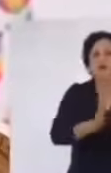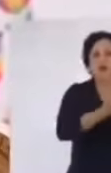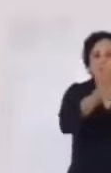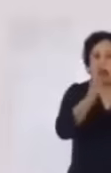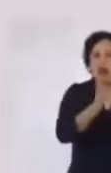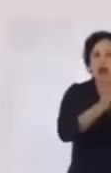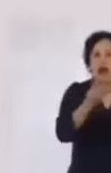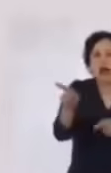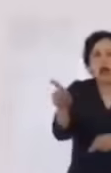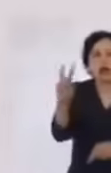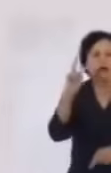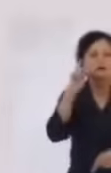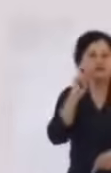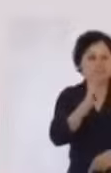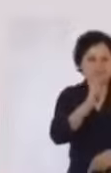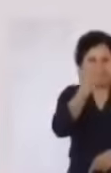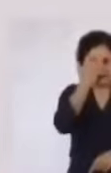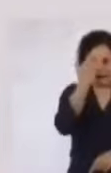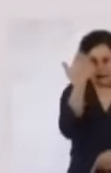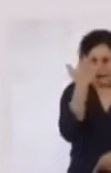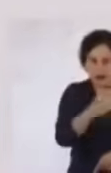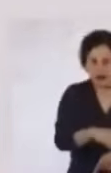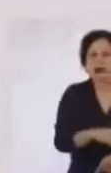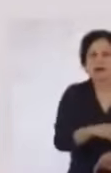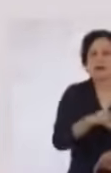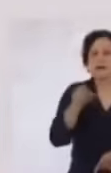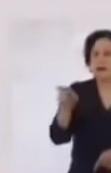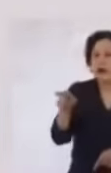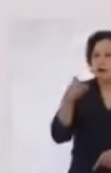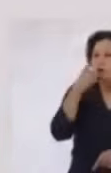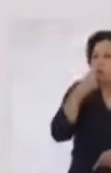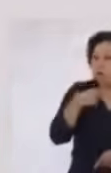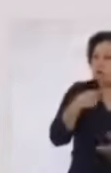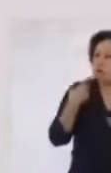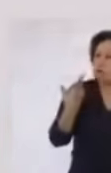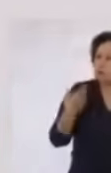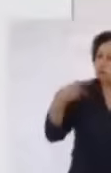y planteó que se incremente,